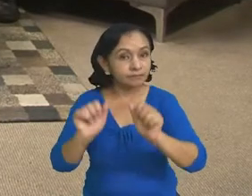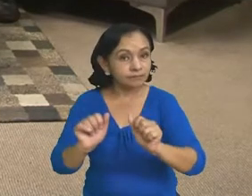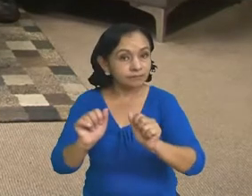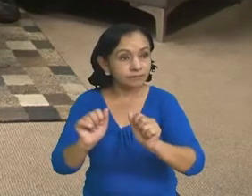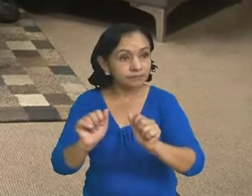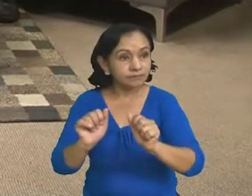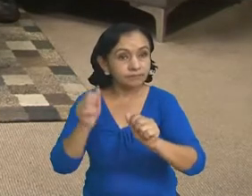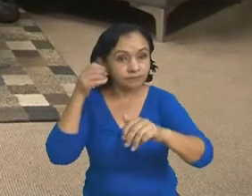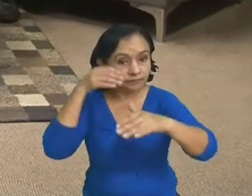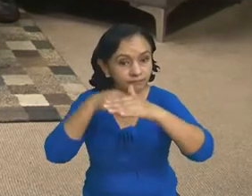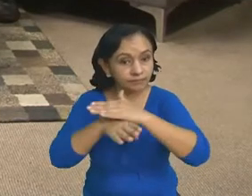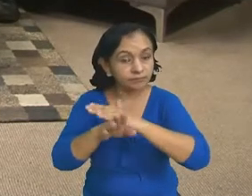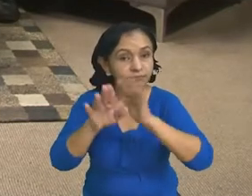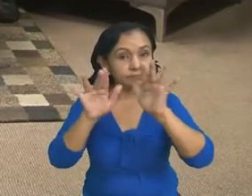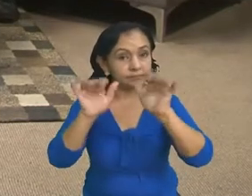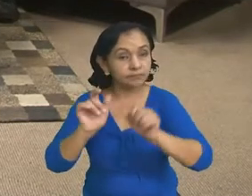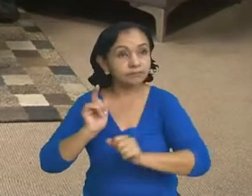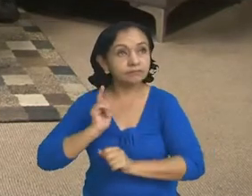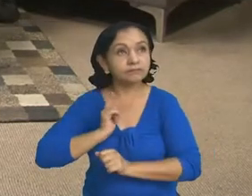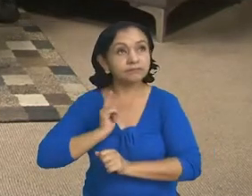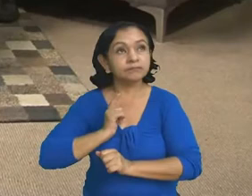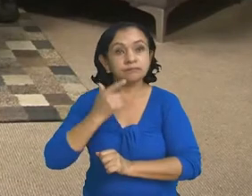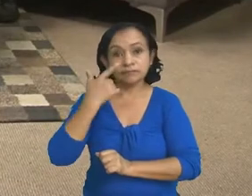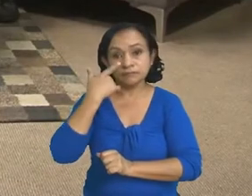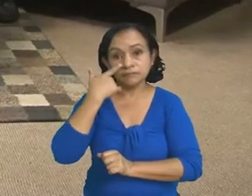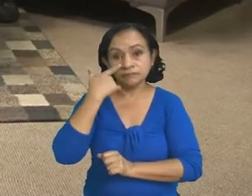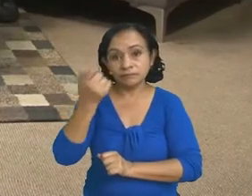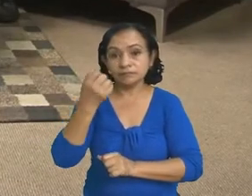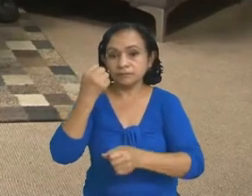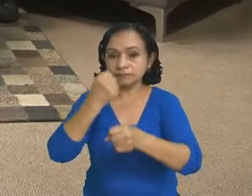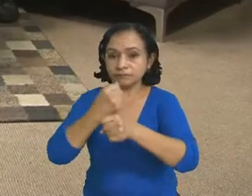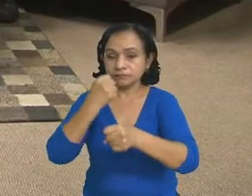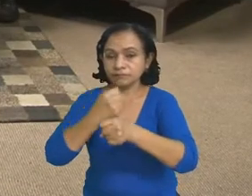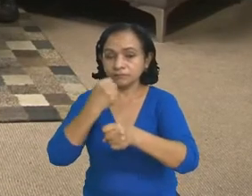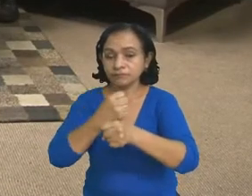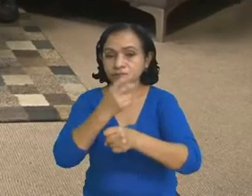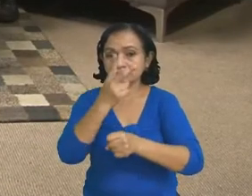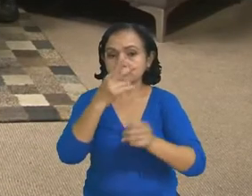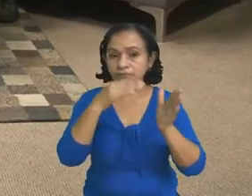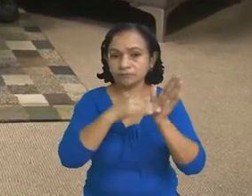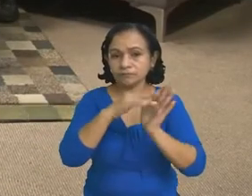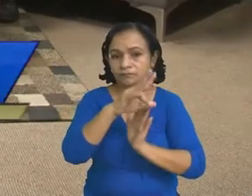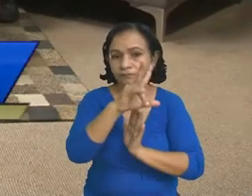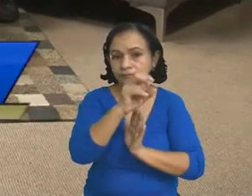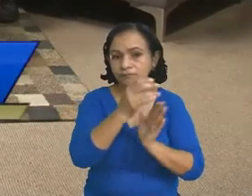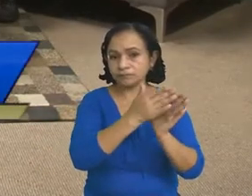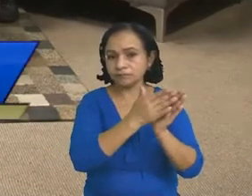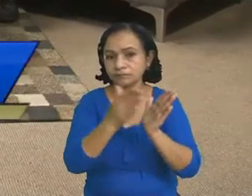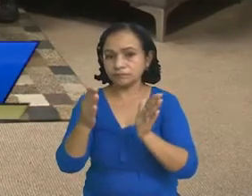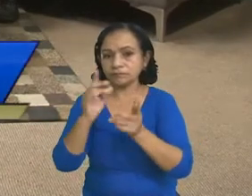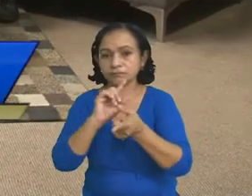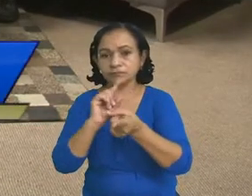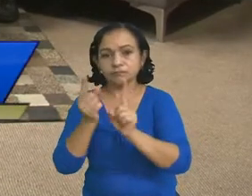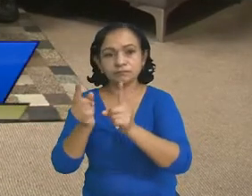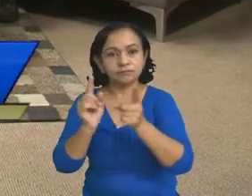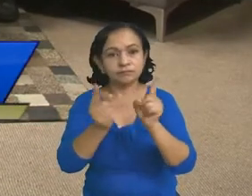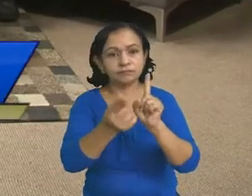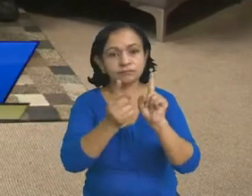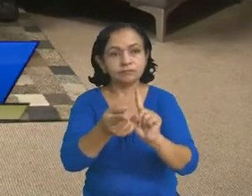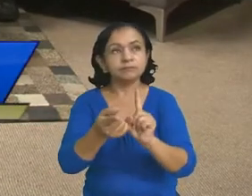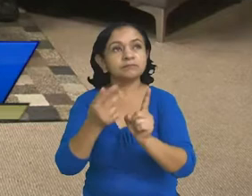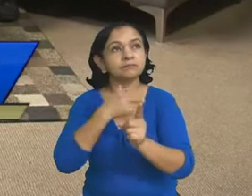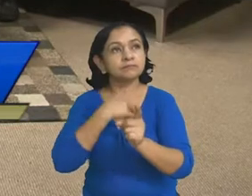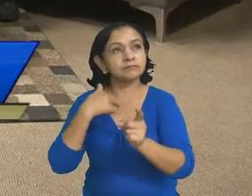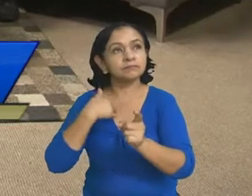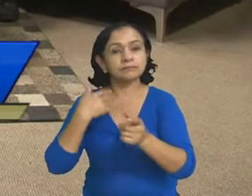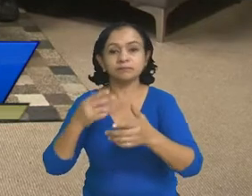en principio, alcanzadas. Y conocer un poquito ese ritmo de trabajo del 2020 que ha significado transformación de comunidades para nuestro